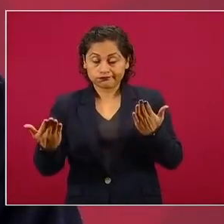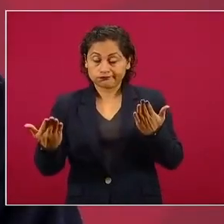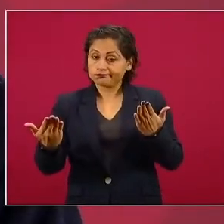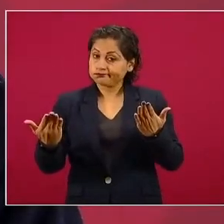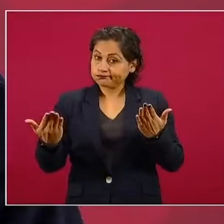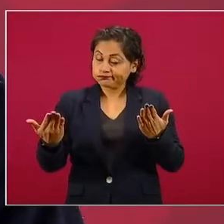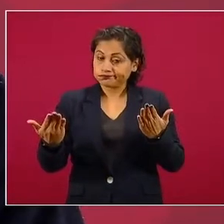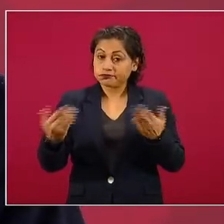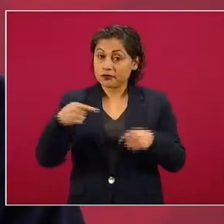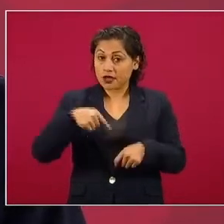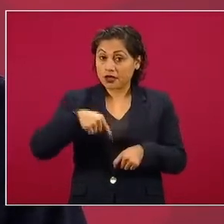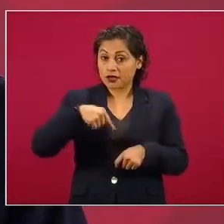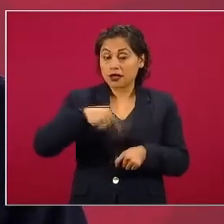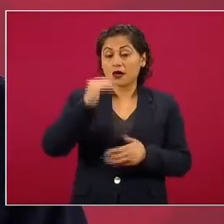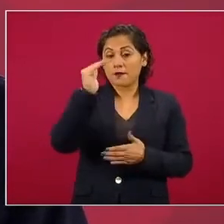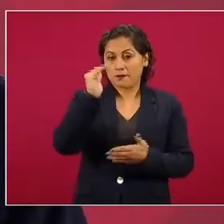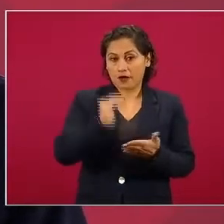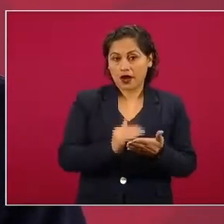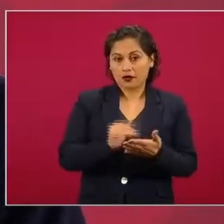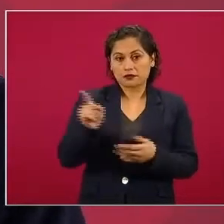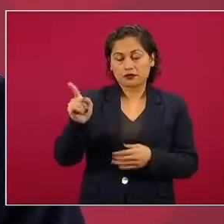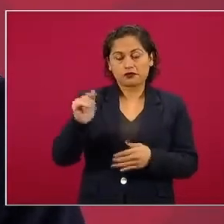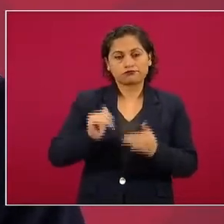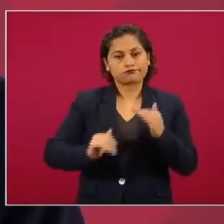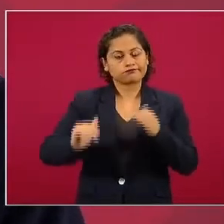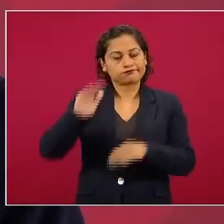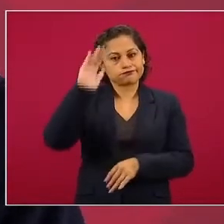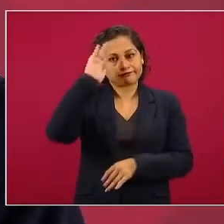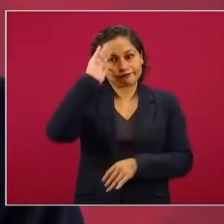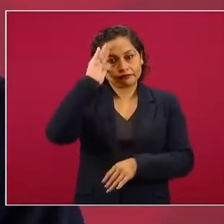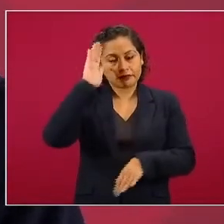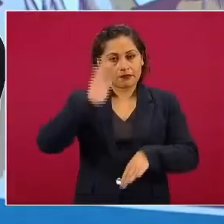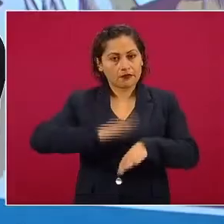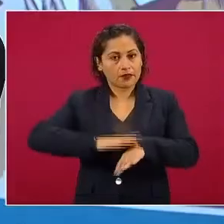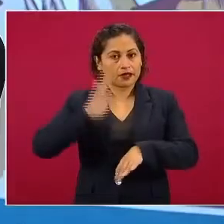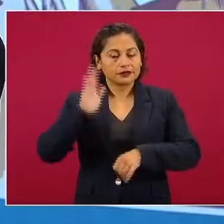personas que en ese país.